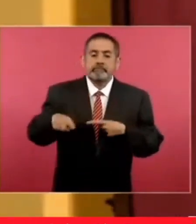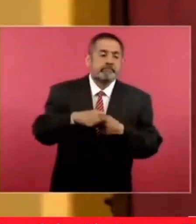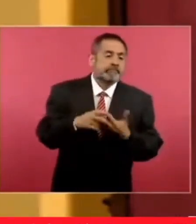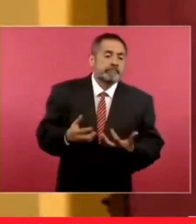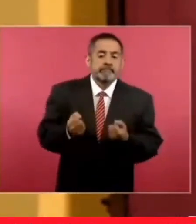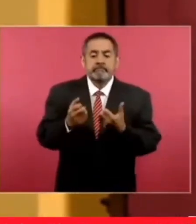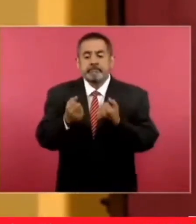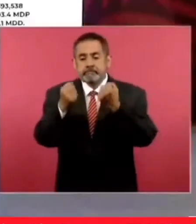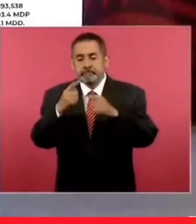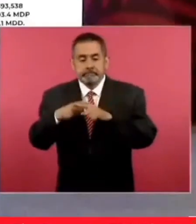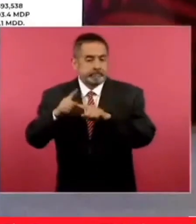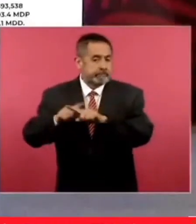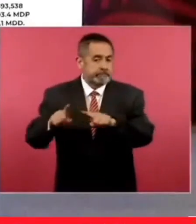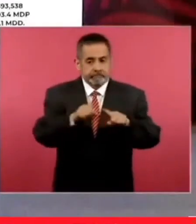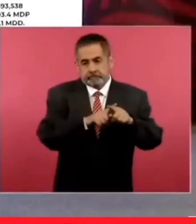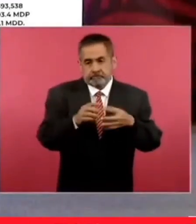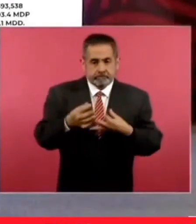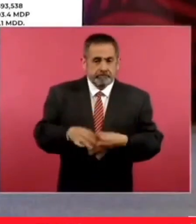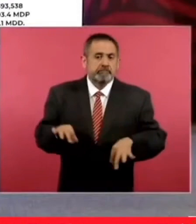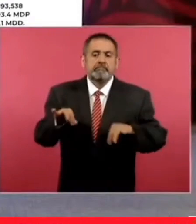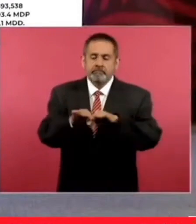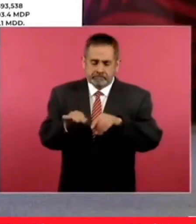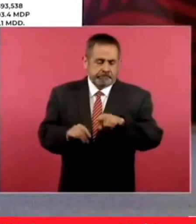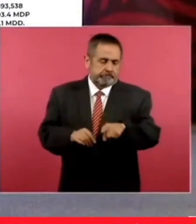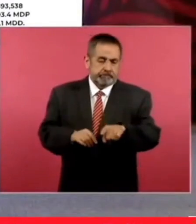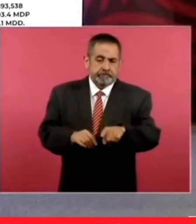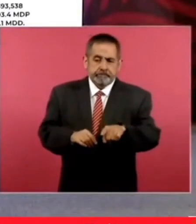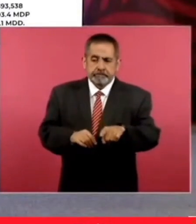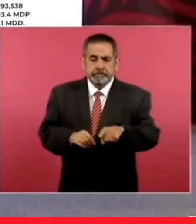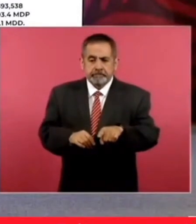convencional es una actividad sumamente importante